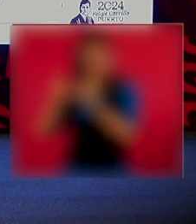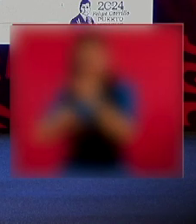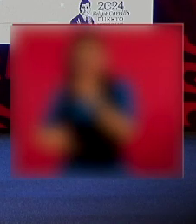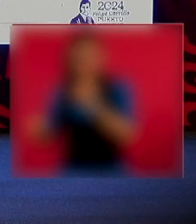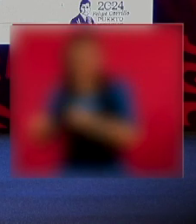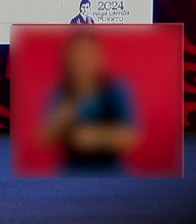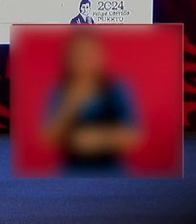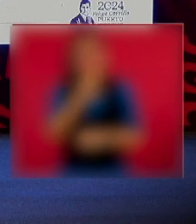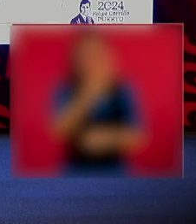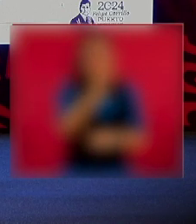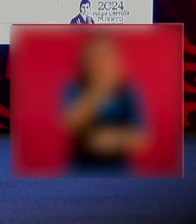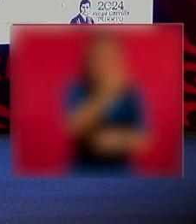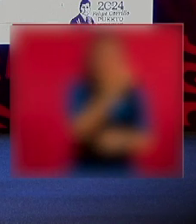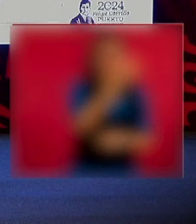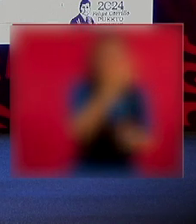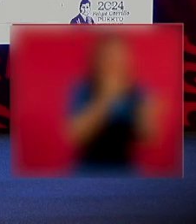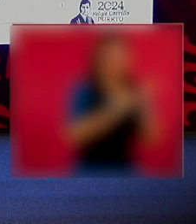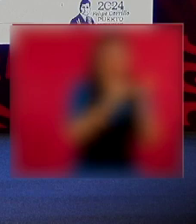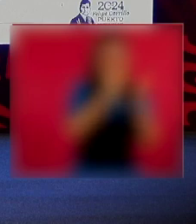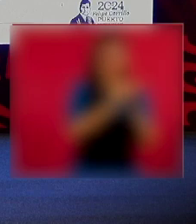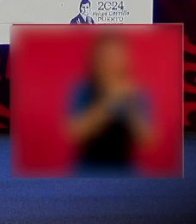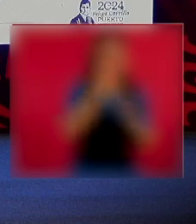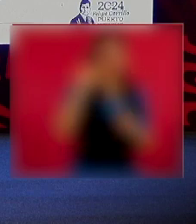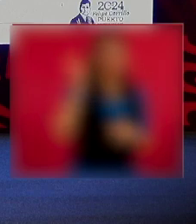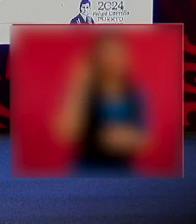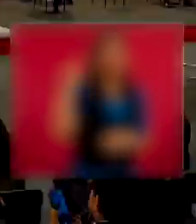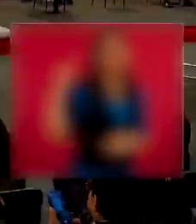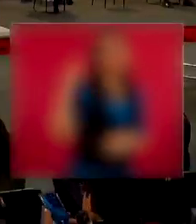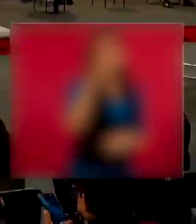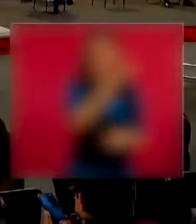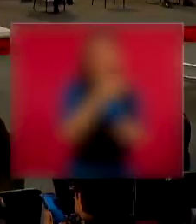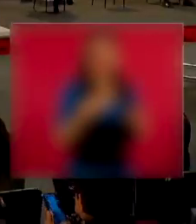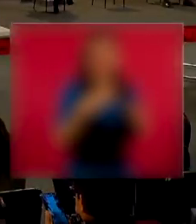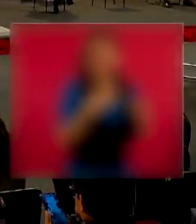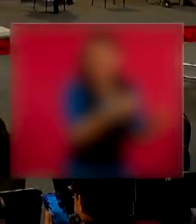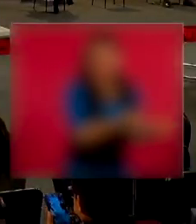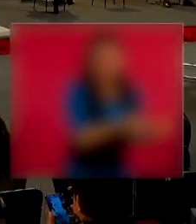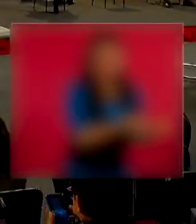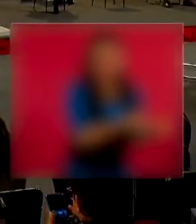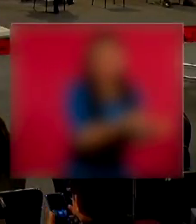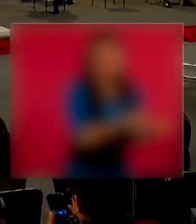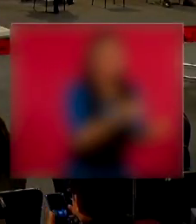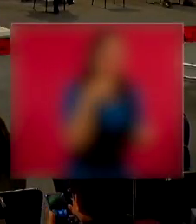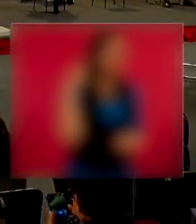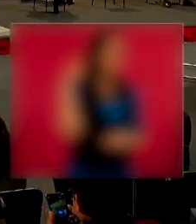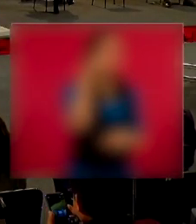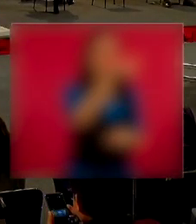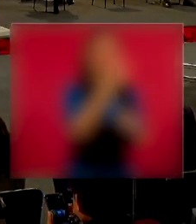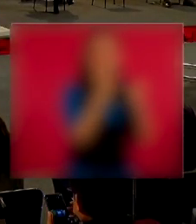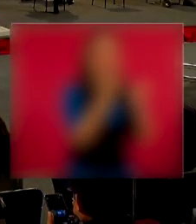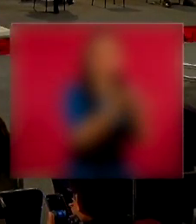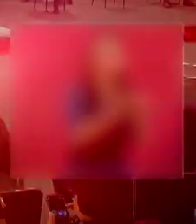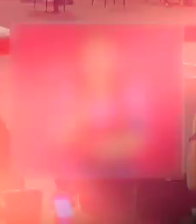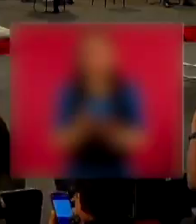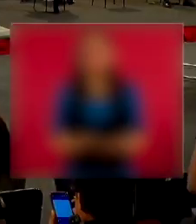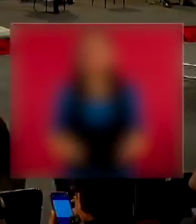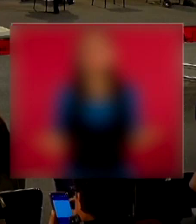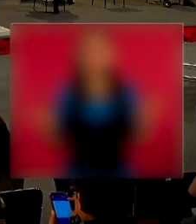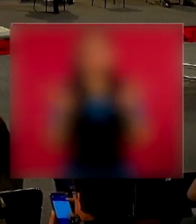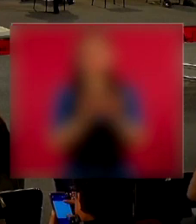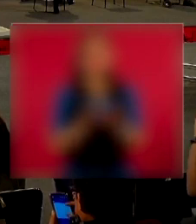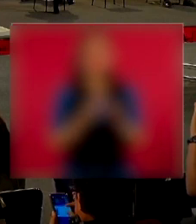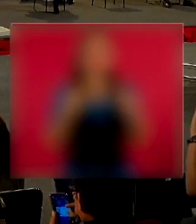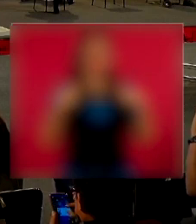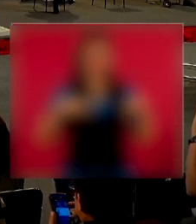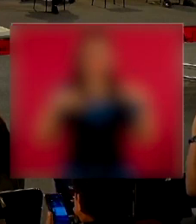mil millones de dólares, nuestros mexicanos lo gastan en Estados Unidos. Entonces, le dan vuelta a la economía,